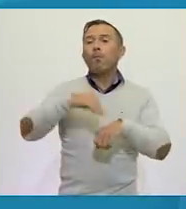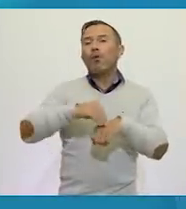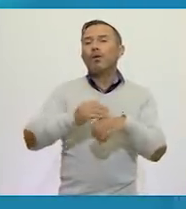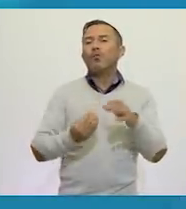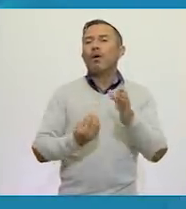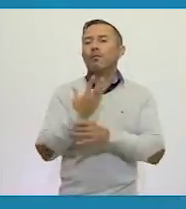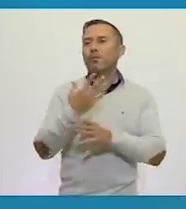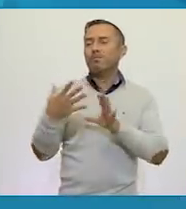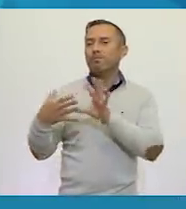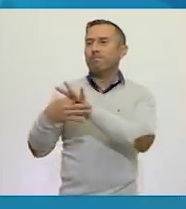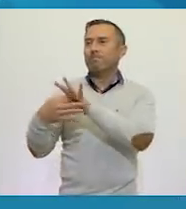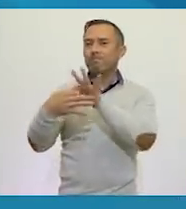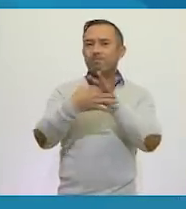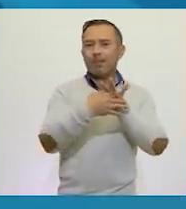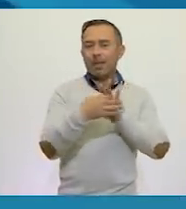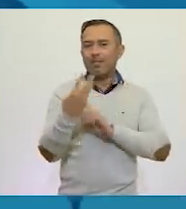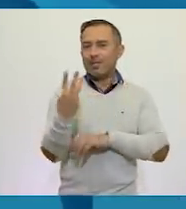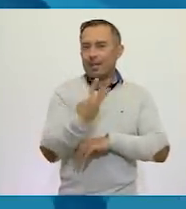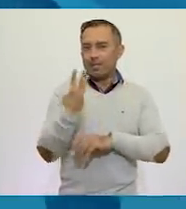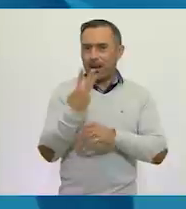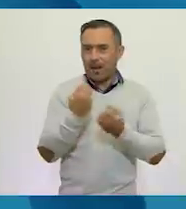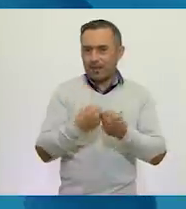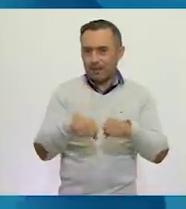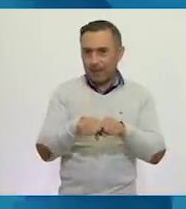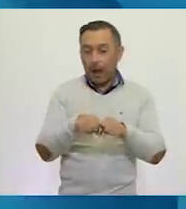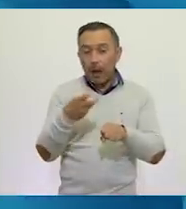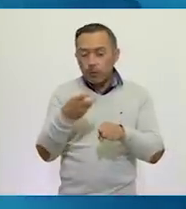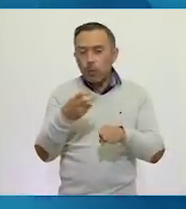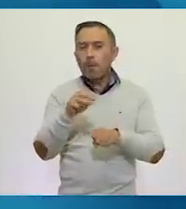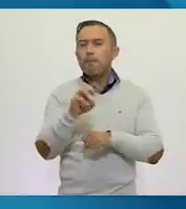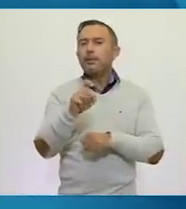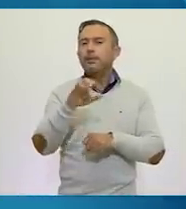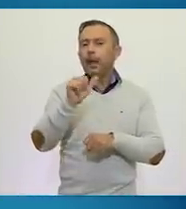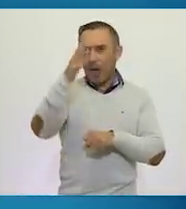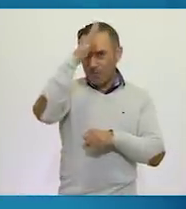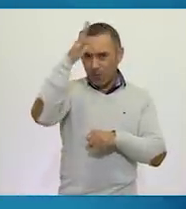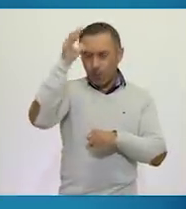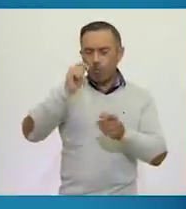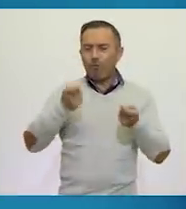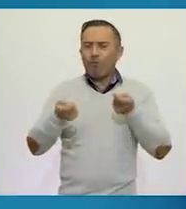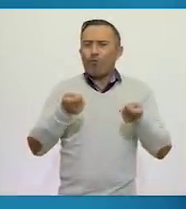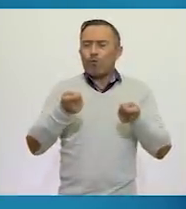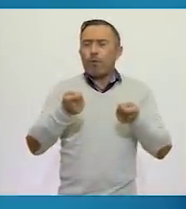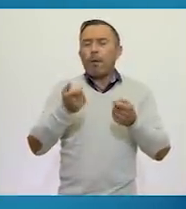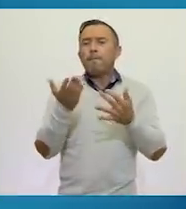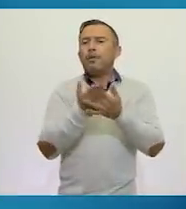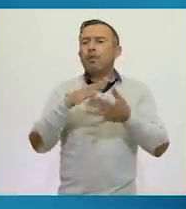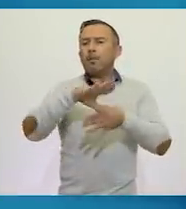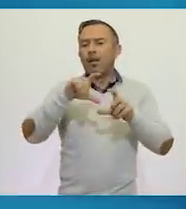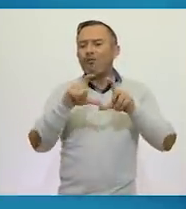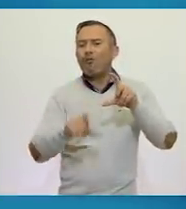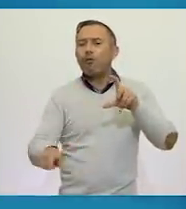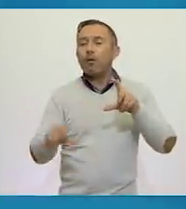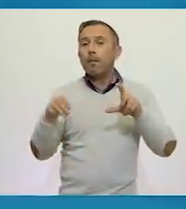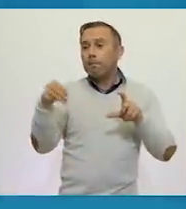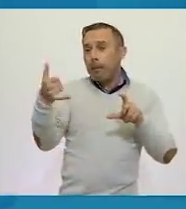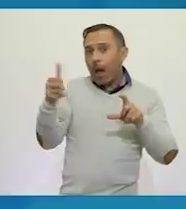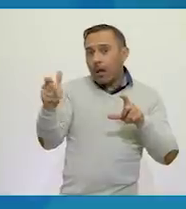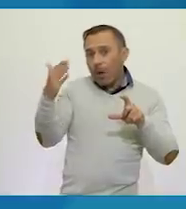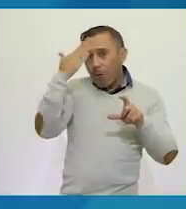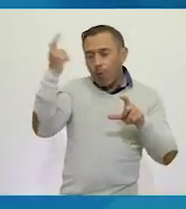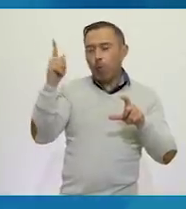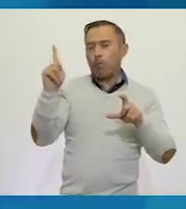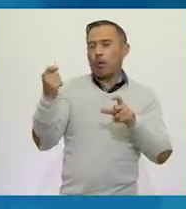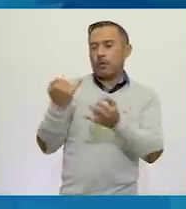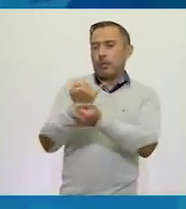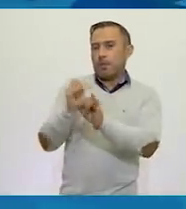Triple Alianza. Así inició el dominio mexica, que creció y se impuso prácticamente en toda Mesoamérica. El área maya fue la única que se sostuvo